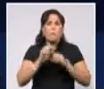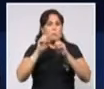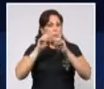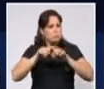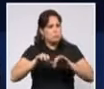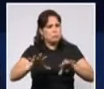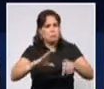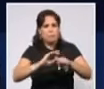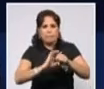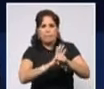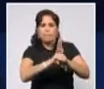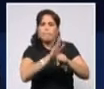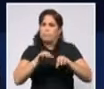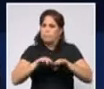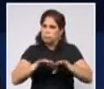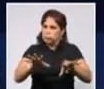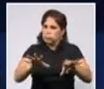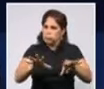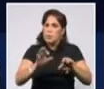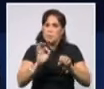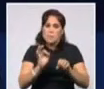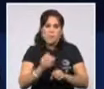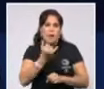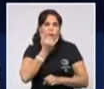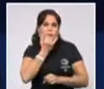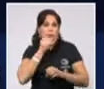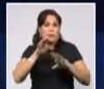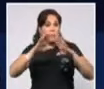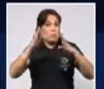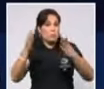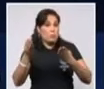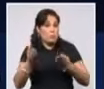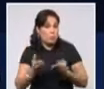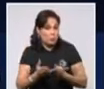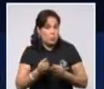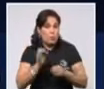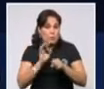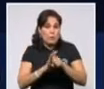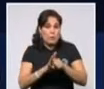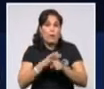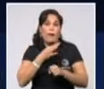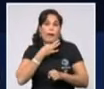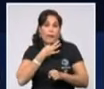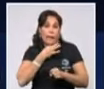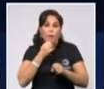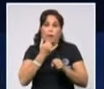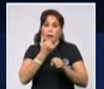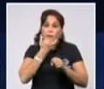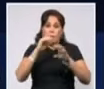COVID, que ha comenzado a afectar al mundo desde el principio de este año, desde el mes de enero,